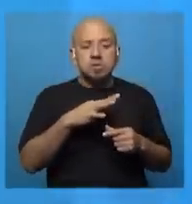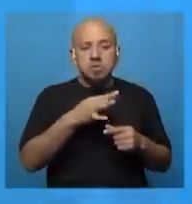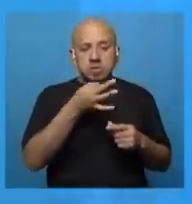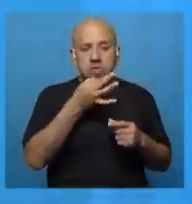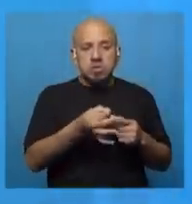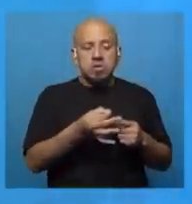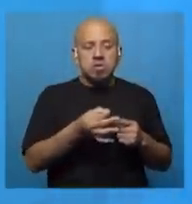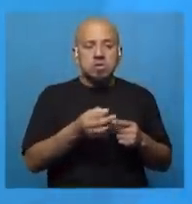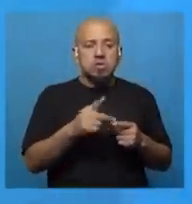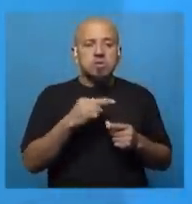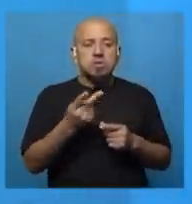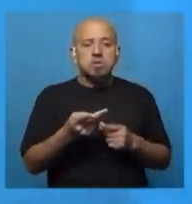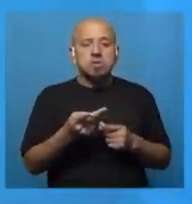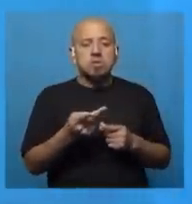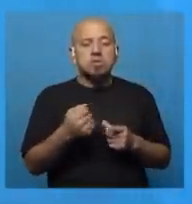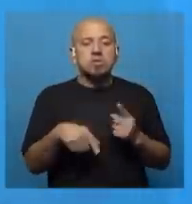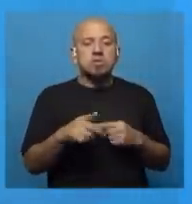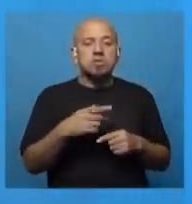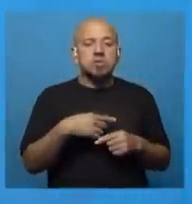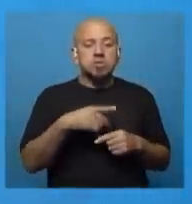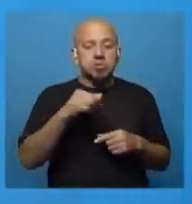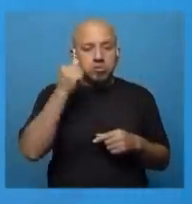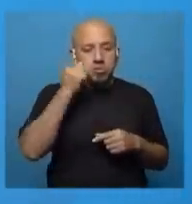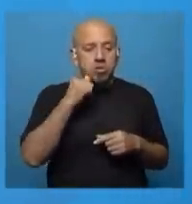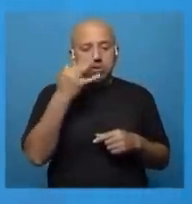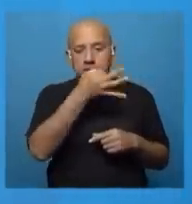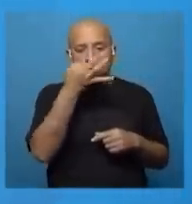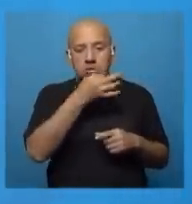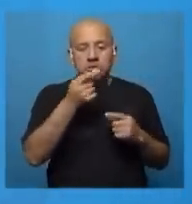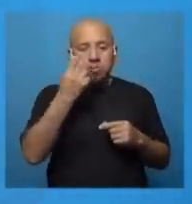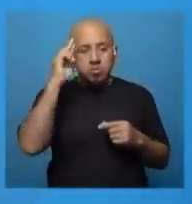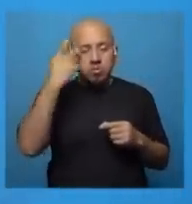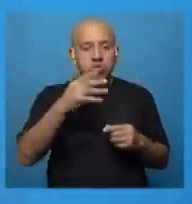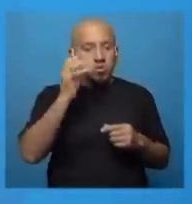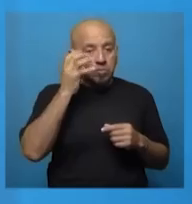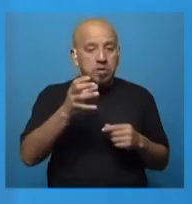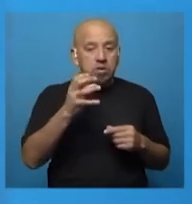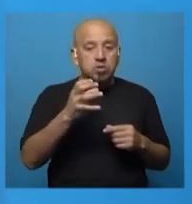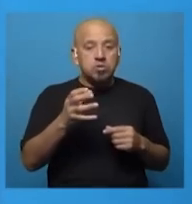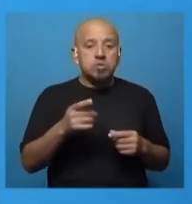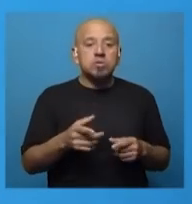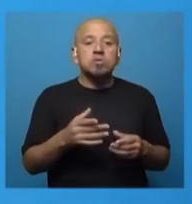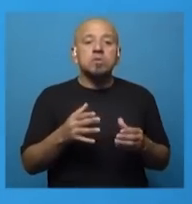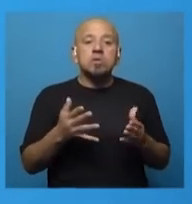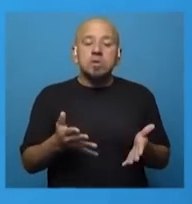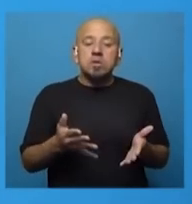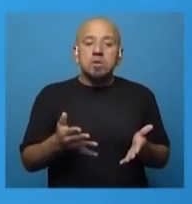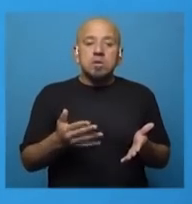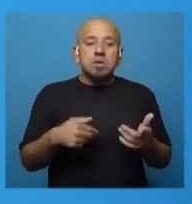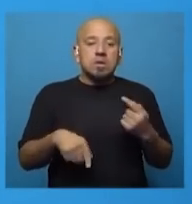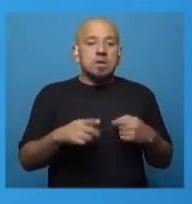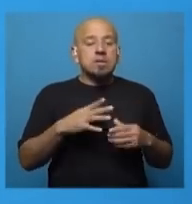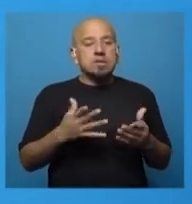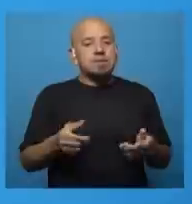a la vicecanciller que se trataba de un narco uruguayo peligroso y Pesado y que sería